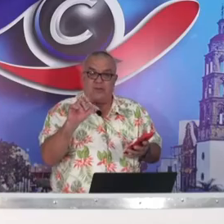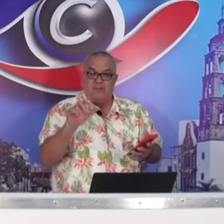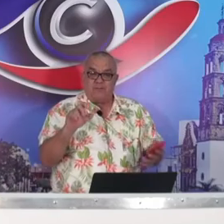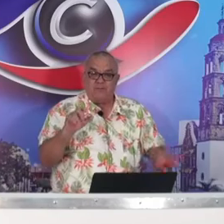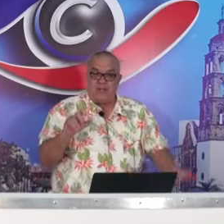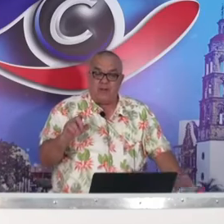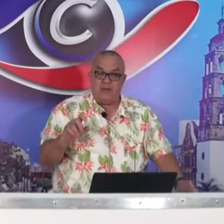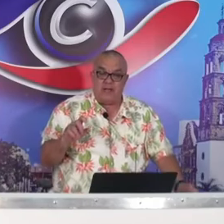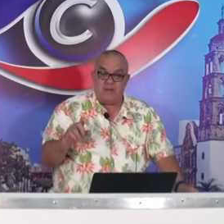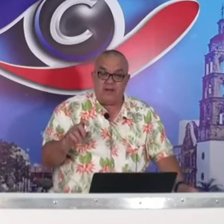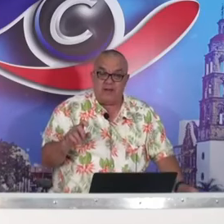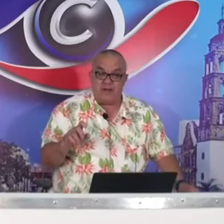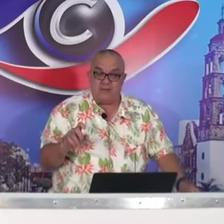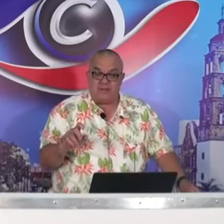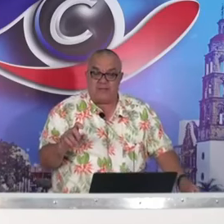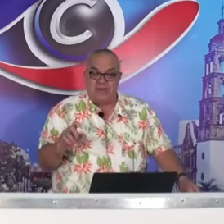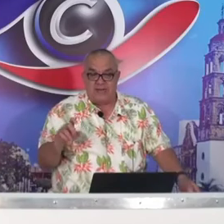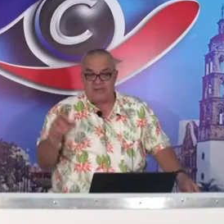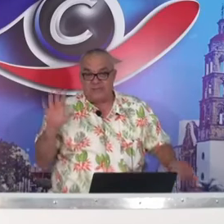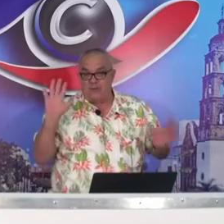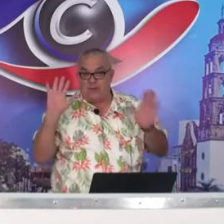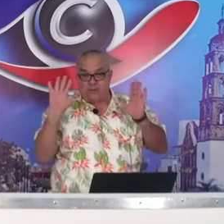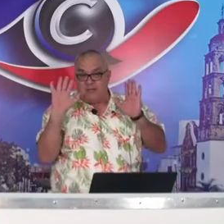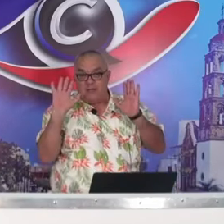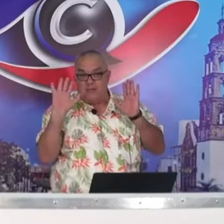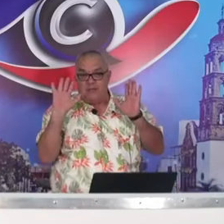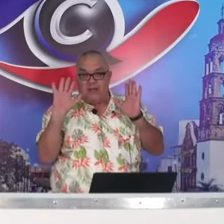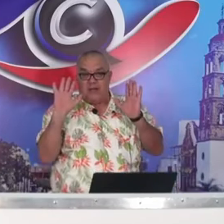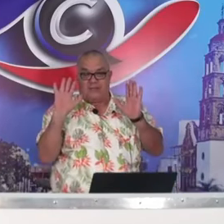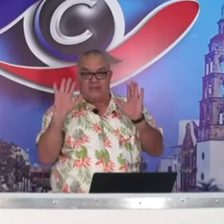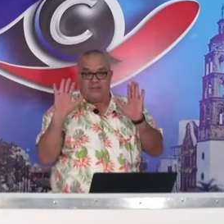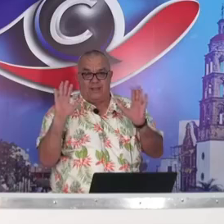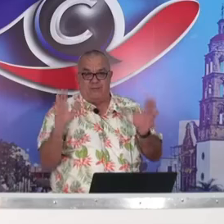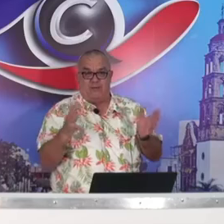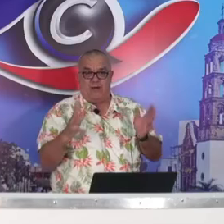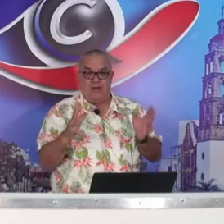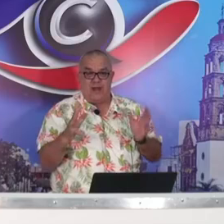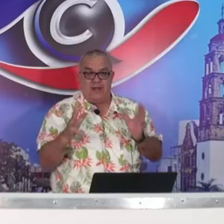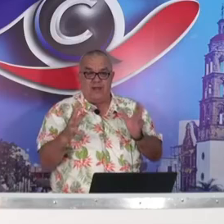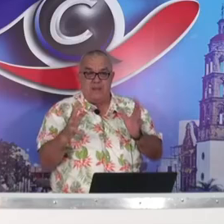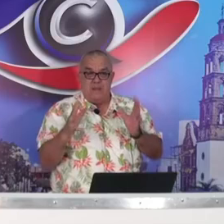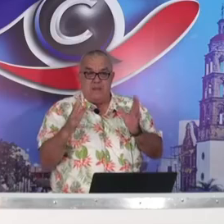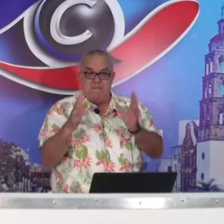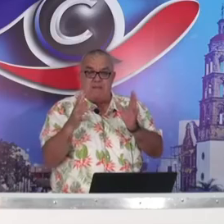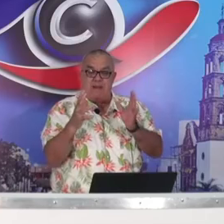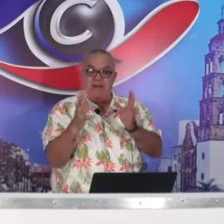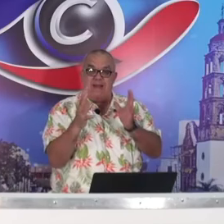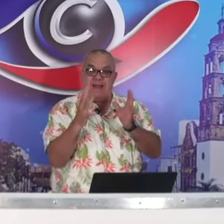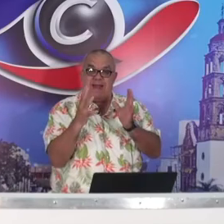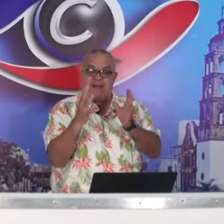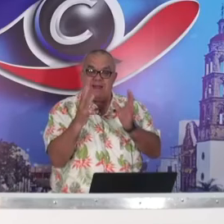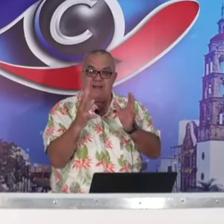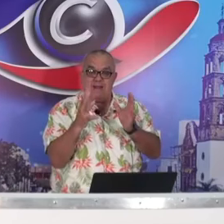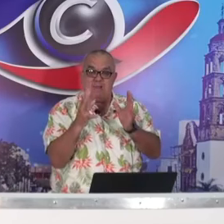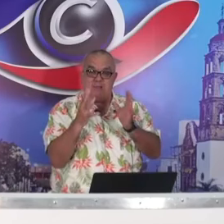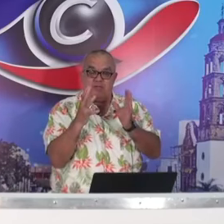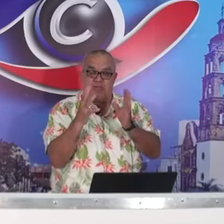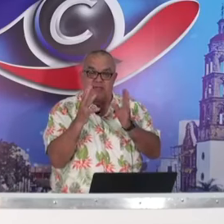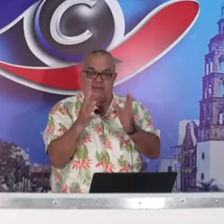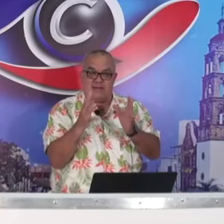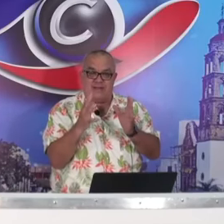segundos. En una camioneta de los ministeriales, no sé de dónde las recogerían, van a ver la cantidad